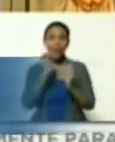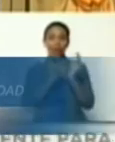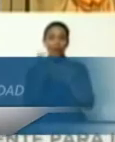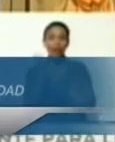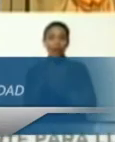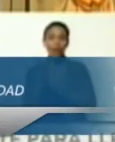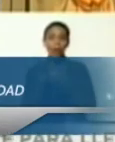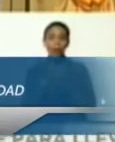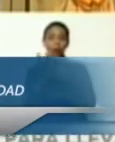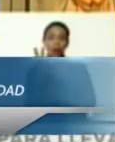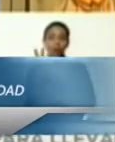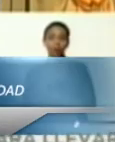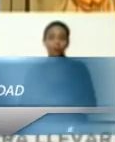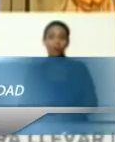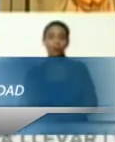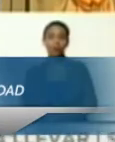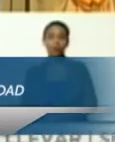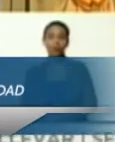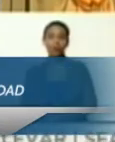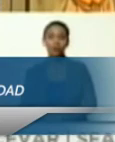mayo.